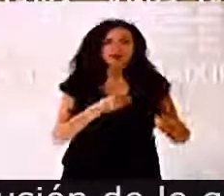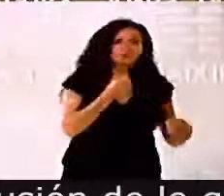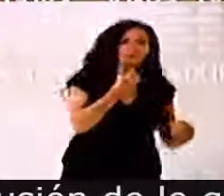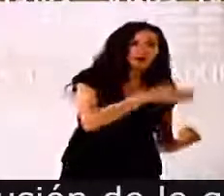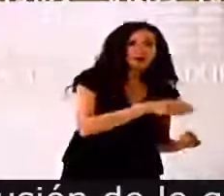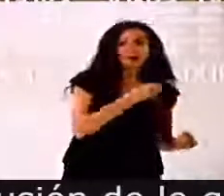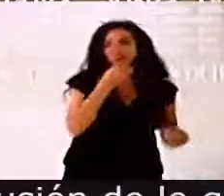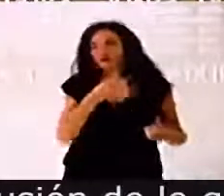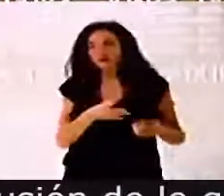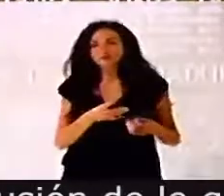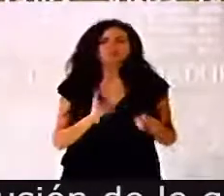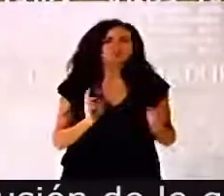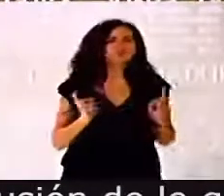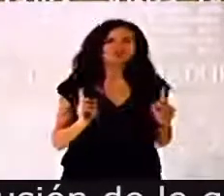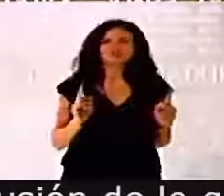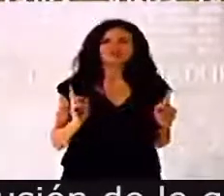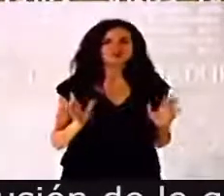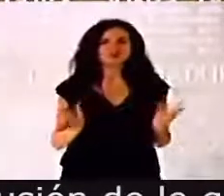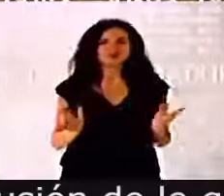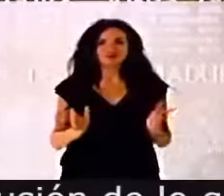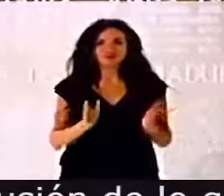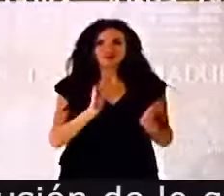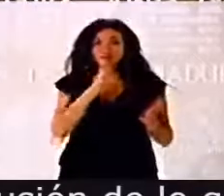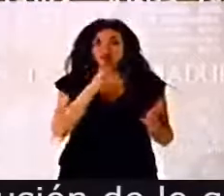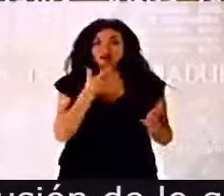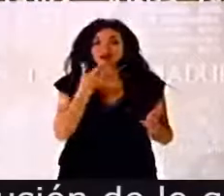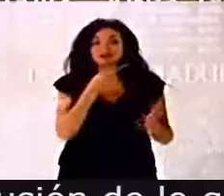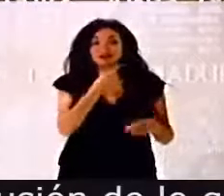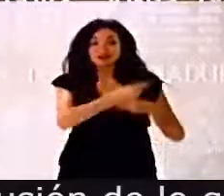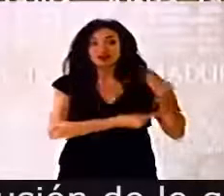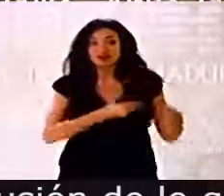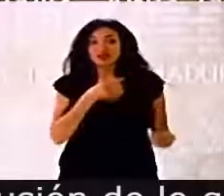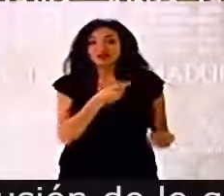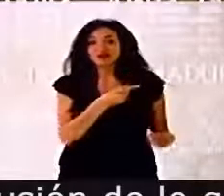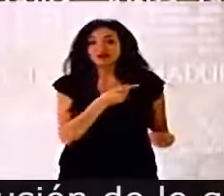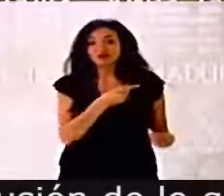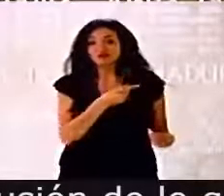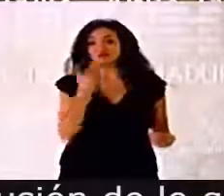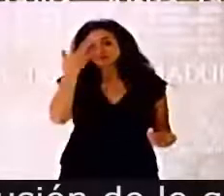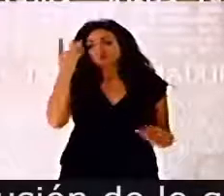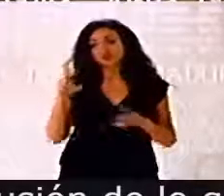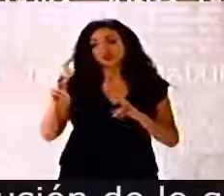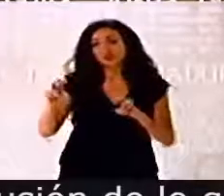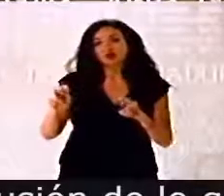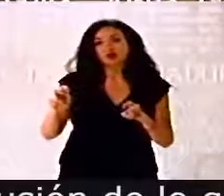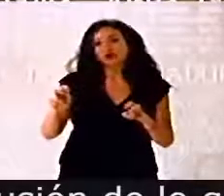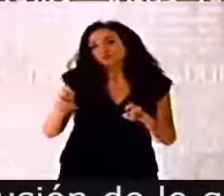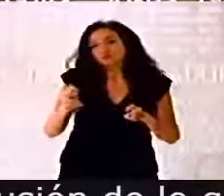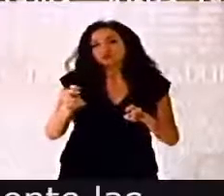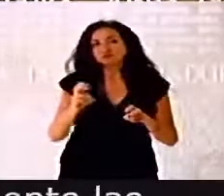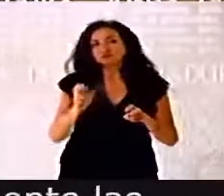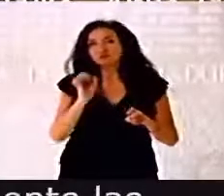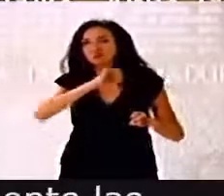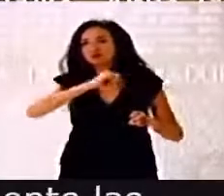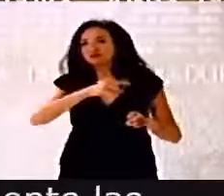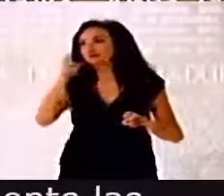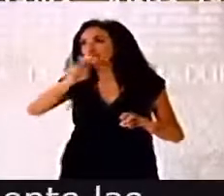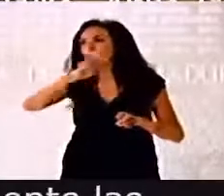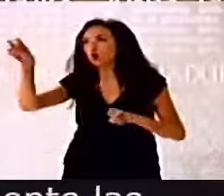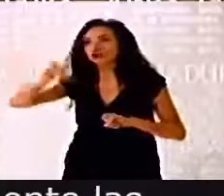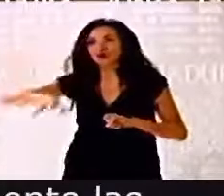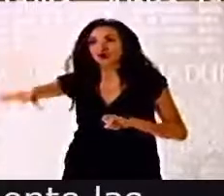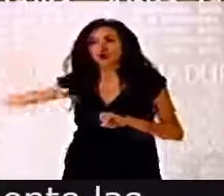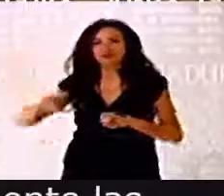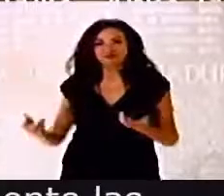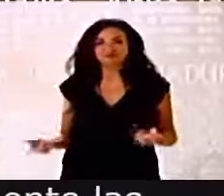porque entonces pues probablemente las iniciativas se irán a otro sitio. Entonces tenemos que procurar ser